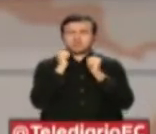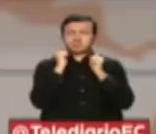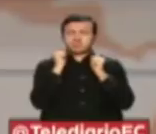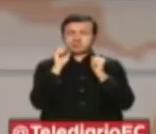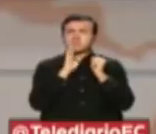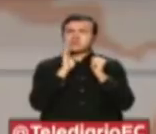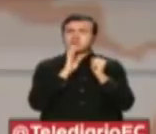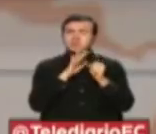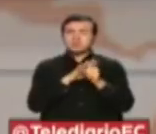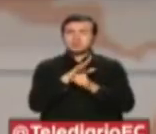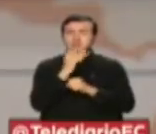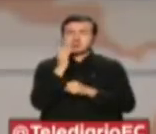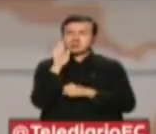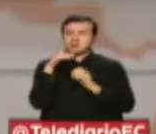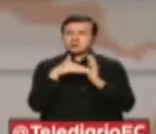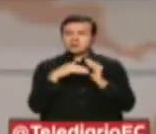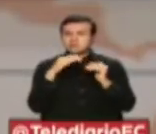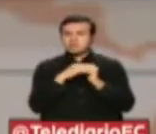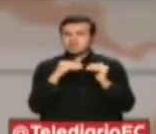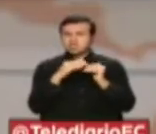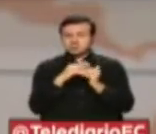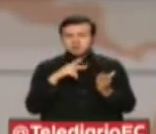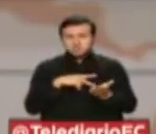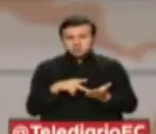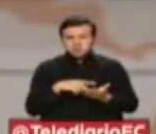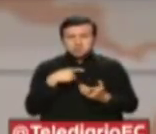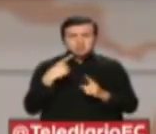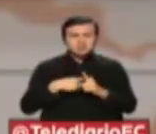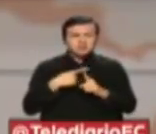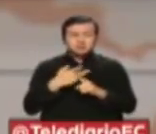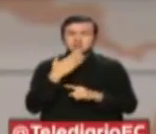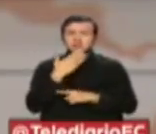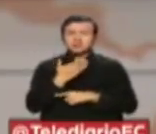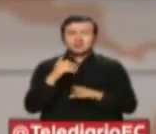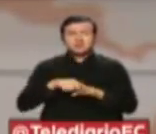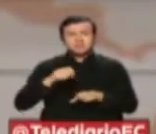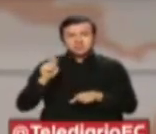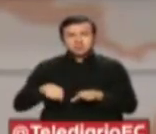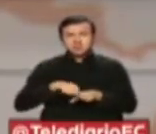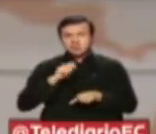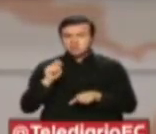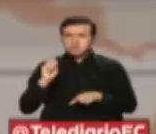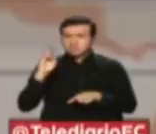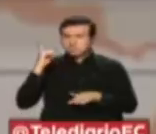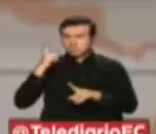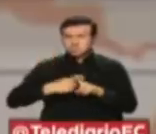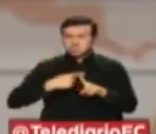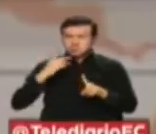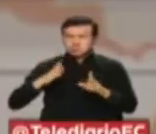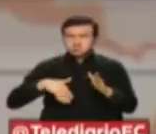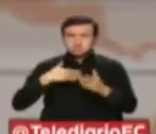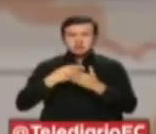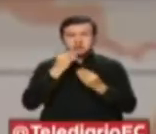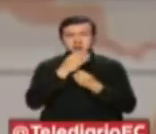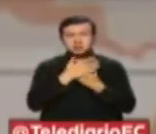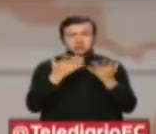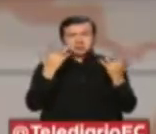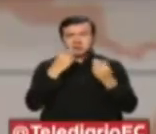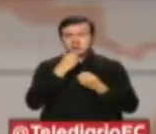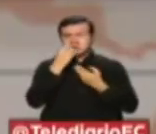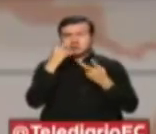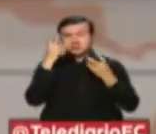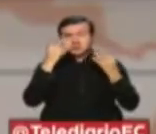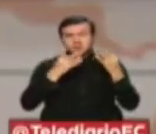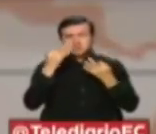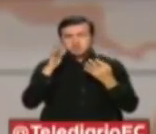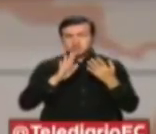bélgica si sólo recibe cinco mil dólares mensuales como puede tener los abogados que vinieron a casi un mes a decir cualquier cosa sobre la